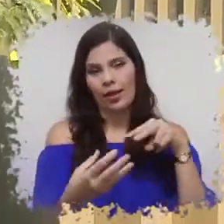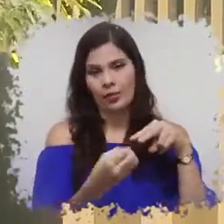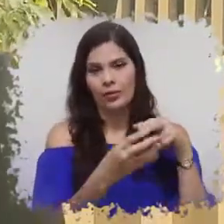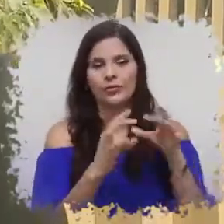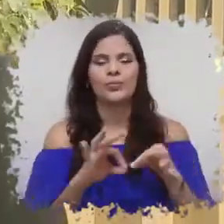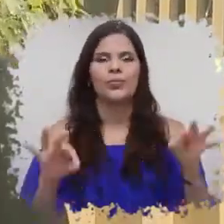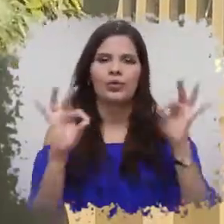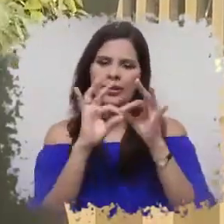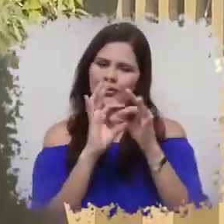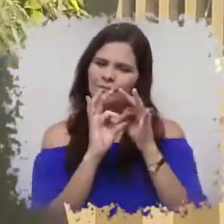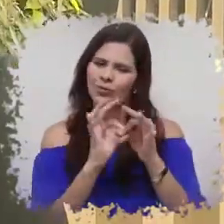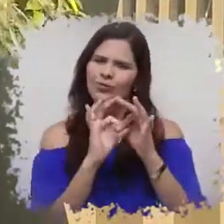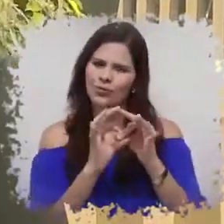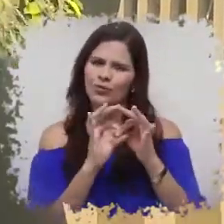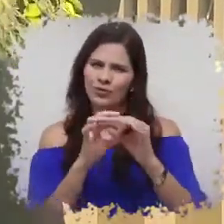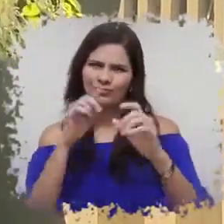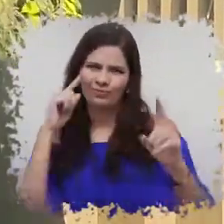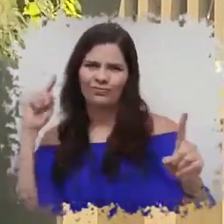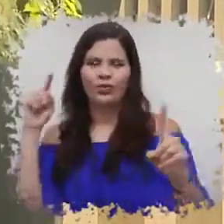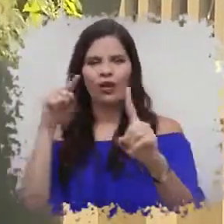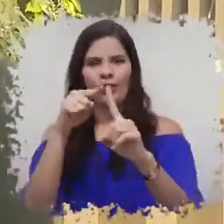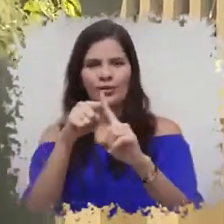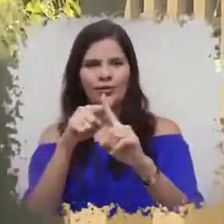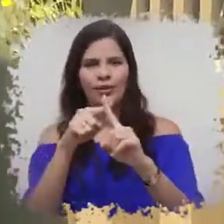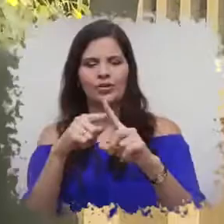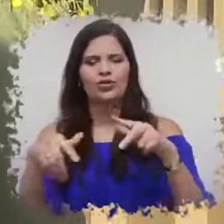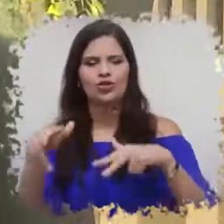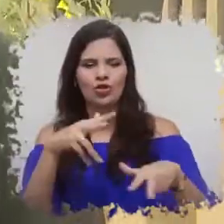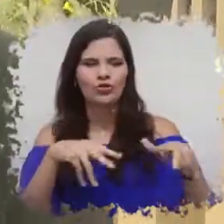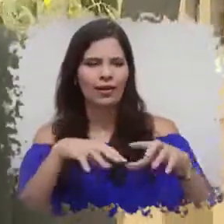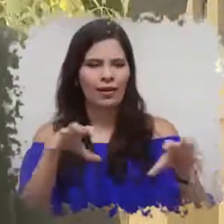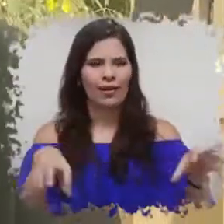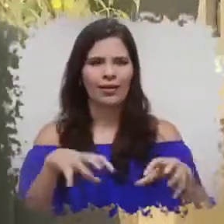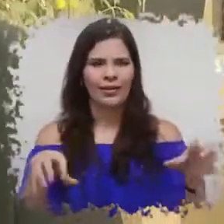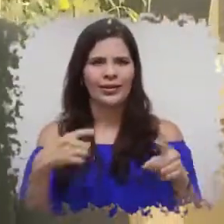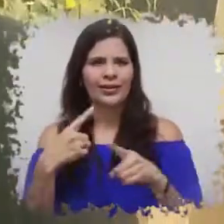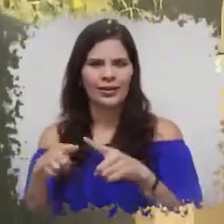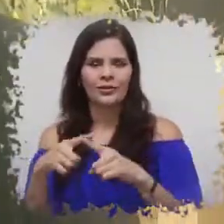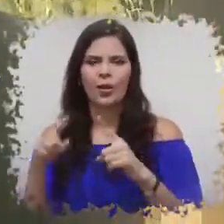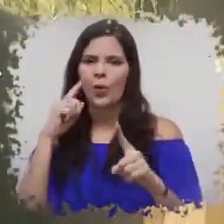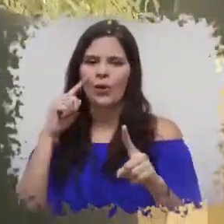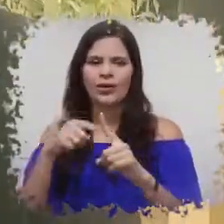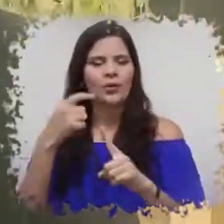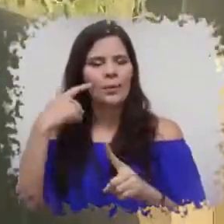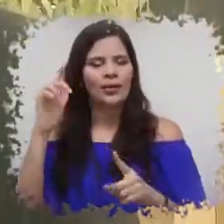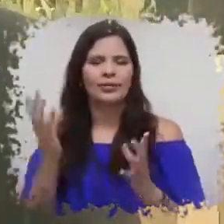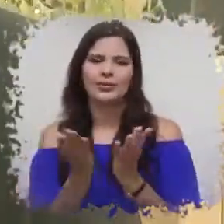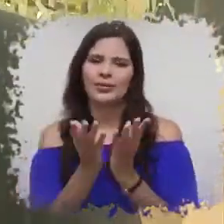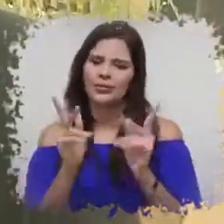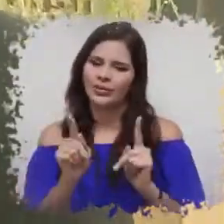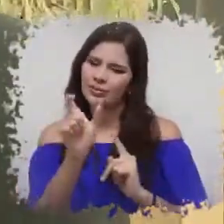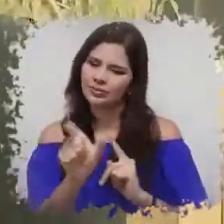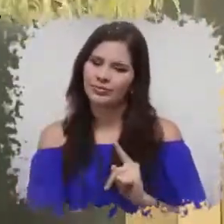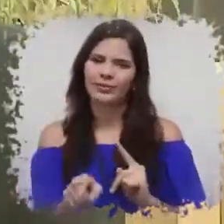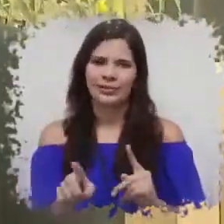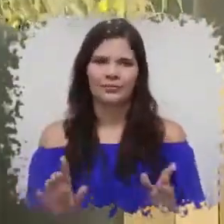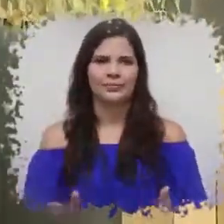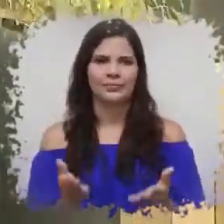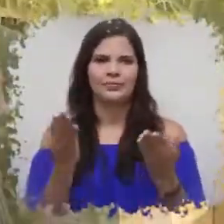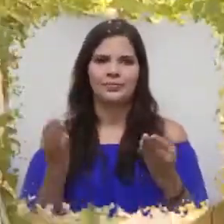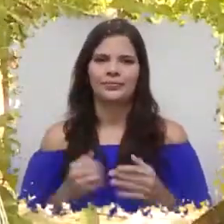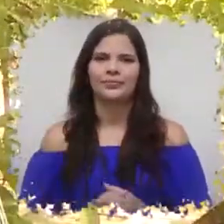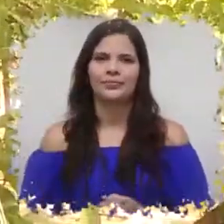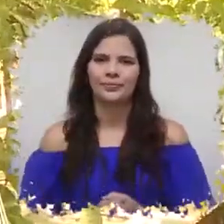educación son importantes, que se unan las fuerzas y que se proyecten políticas sociales en la cual se tome como centro